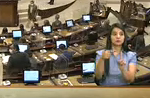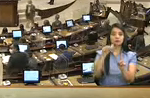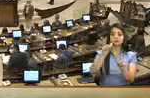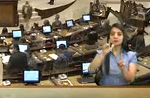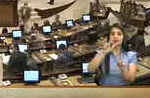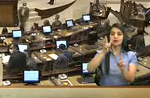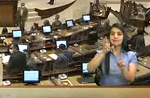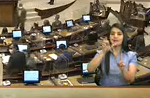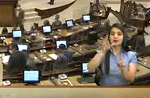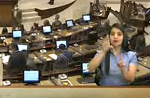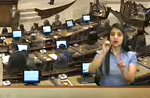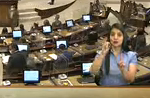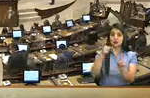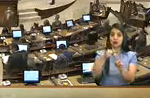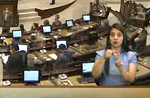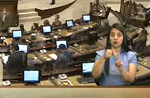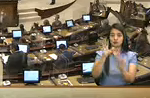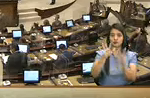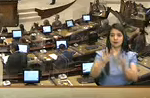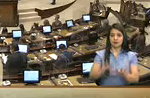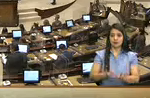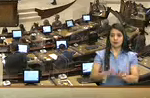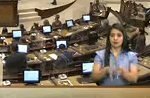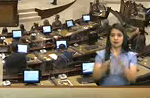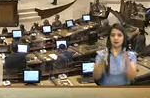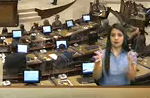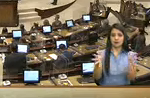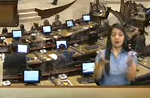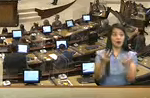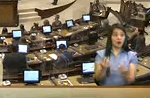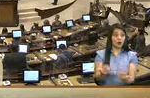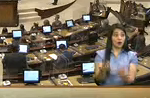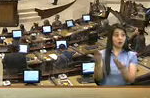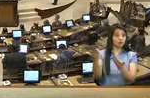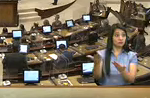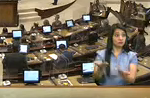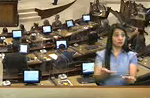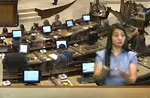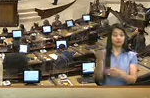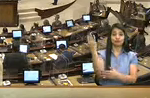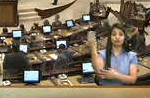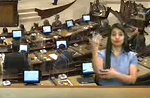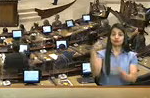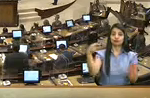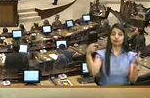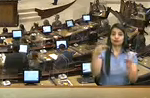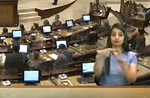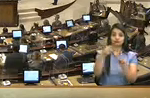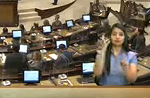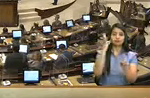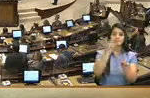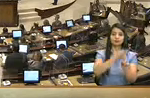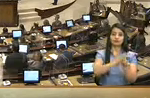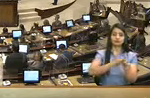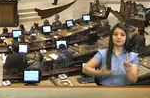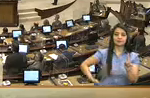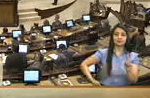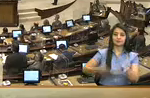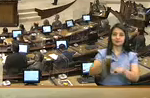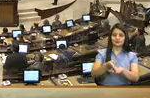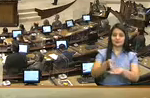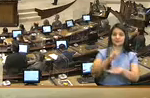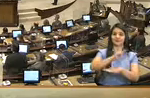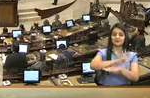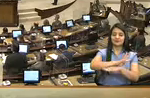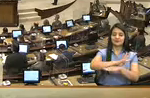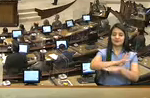Álvaro Salazar ha indicado que ahora mismo se procederá con las palabras de la señora presidenta de la Asamblea Nacional